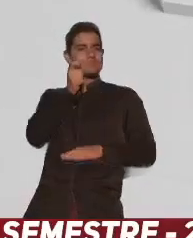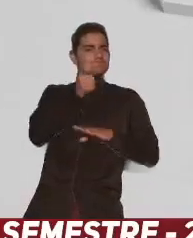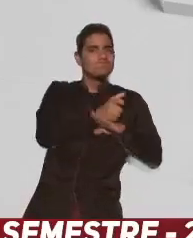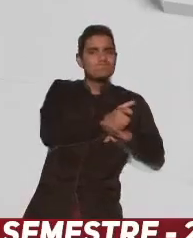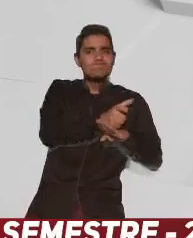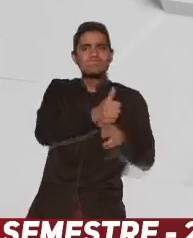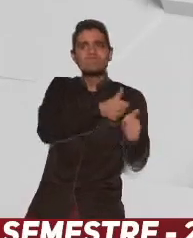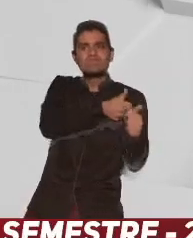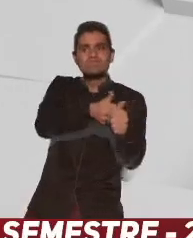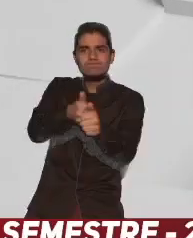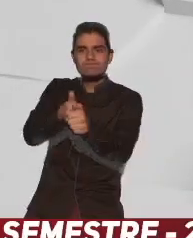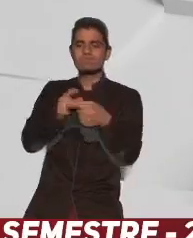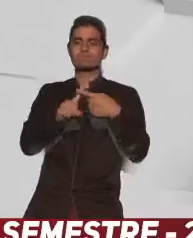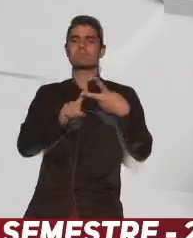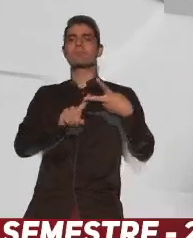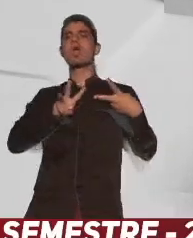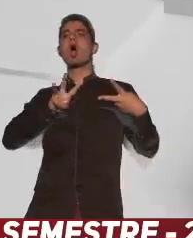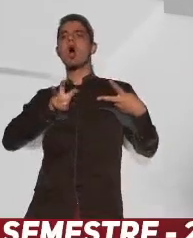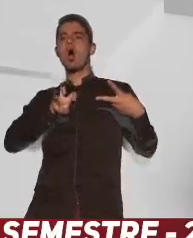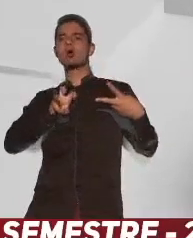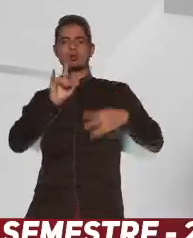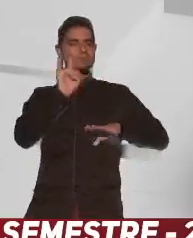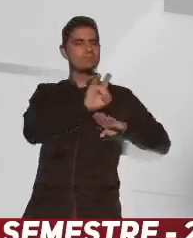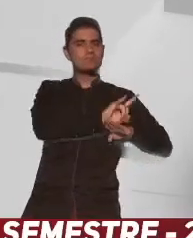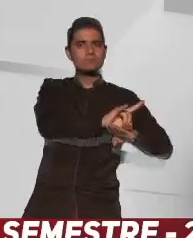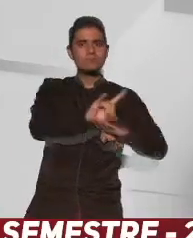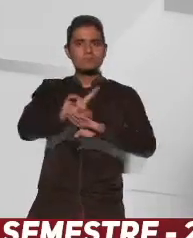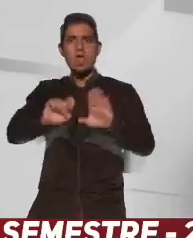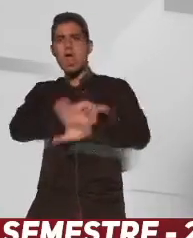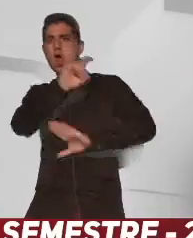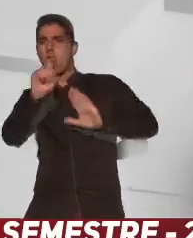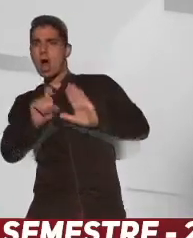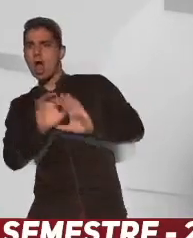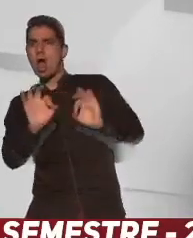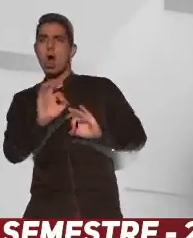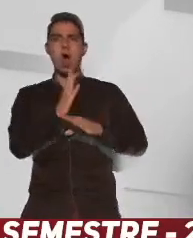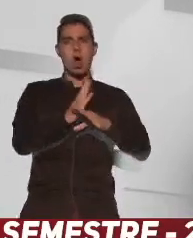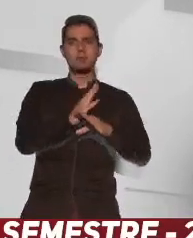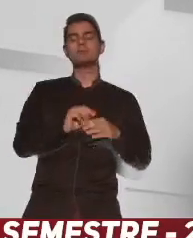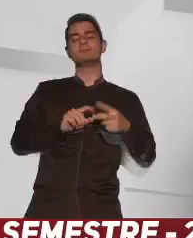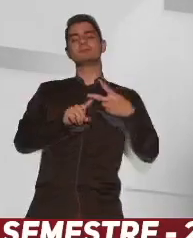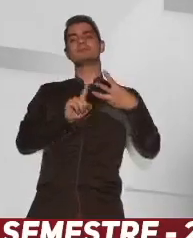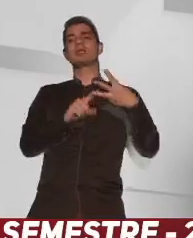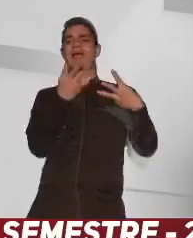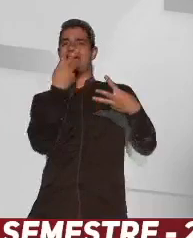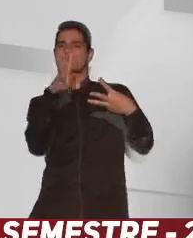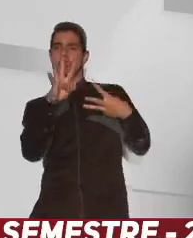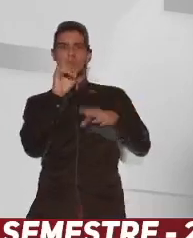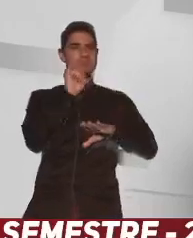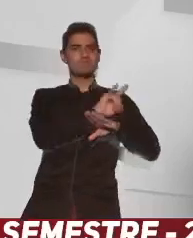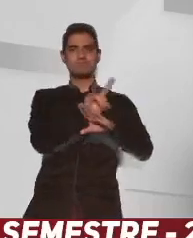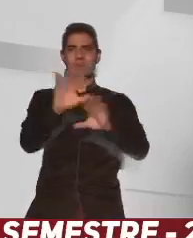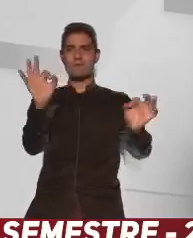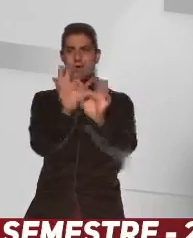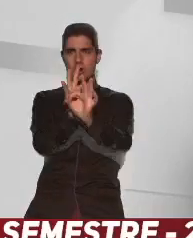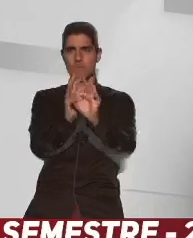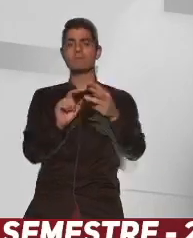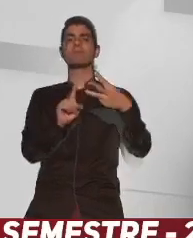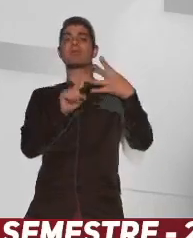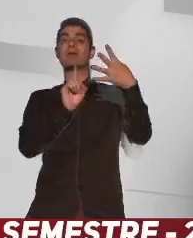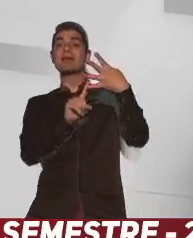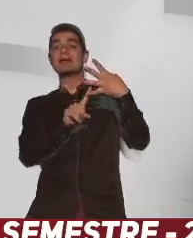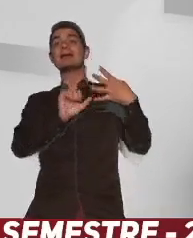inspecciones parciales o totales, 14 inspecciones con enfoque y 58 inspecciones